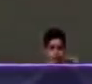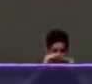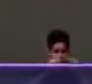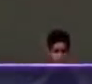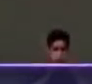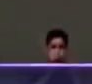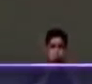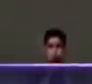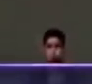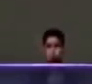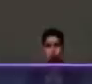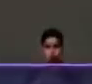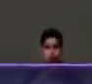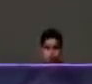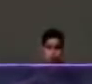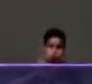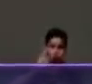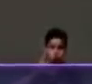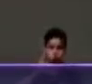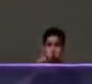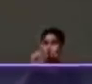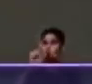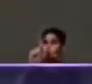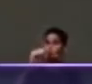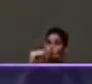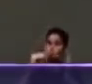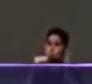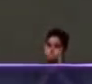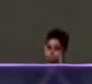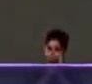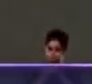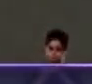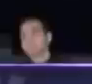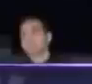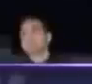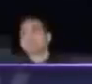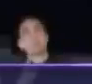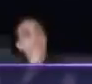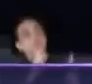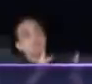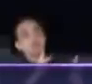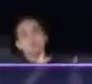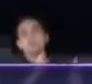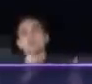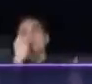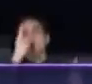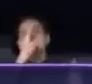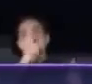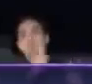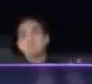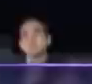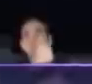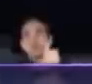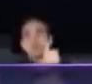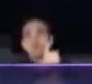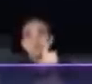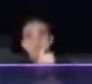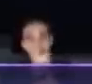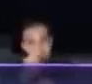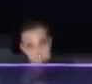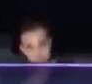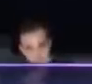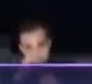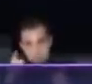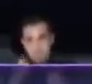una inversión que supera los 1,000 millones de dólares. Hoy les anuncio que comenzaremos a